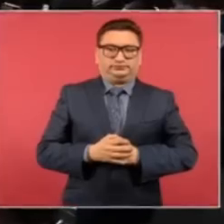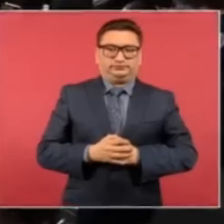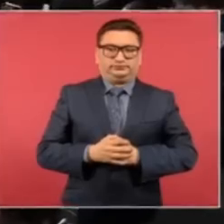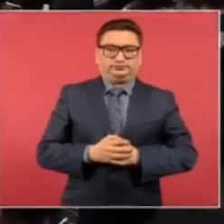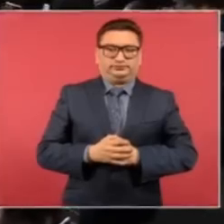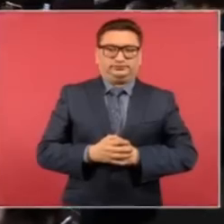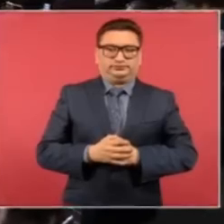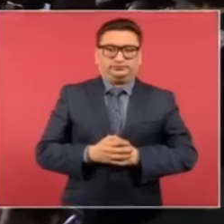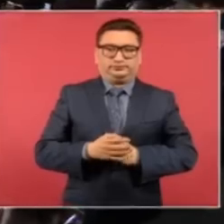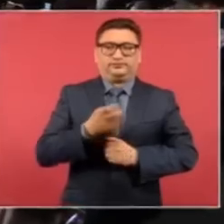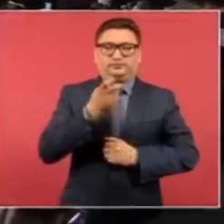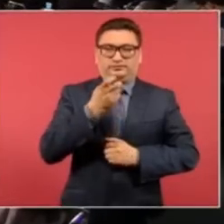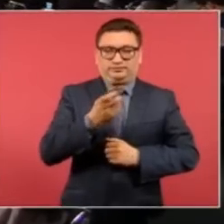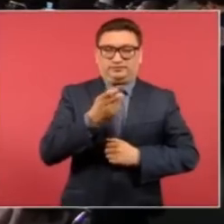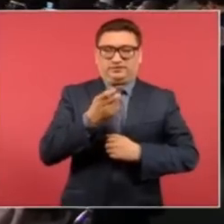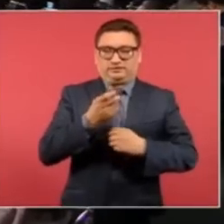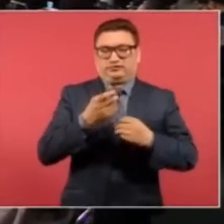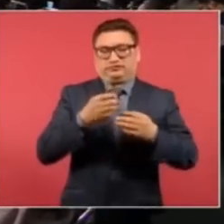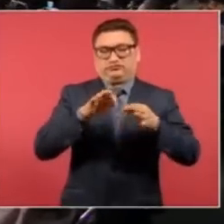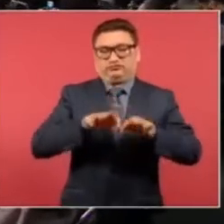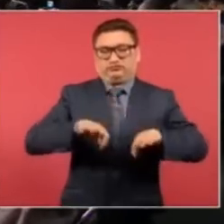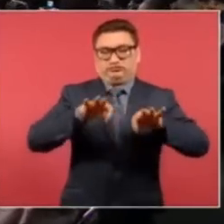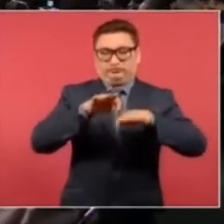momento para recordar